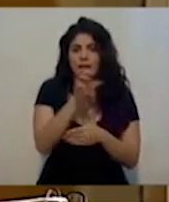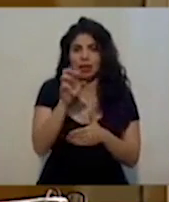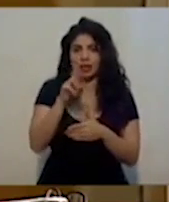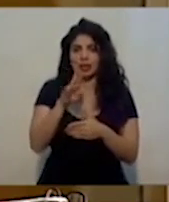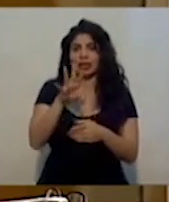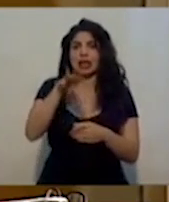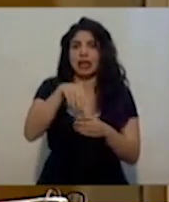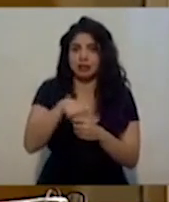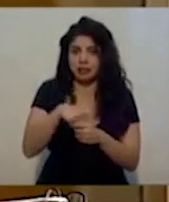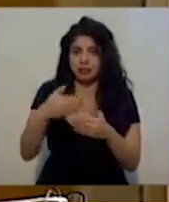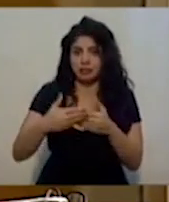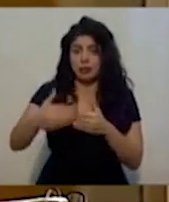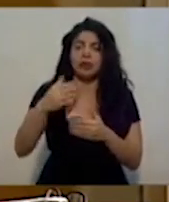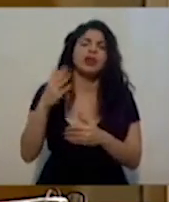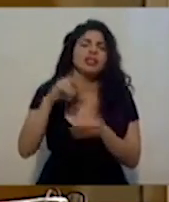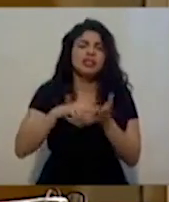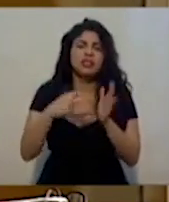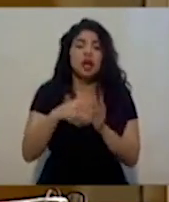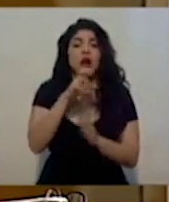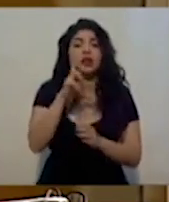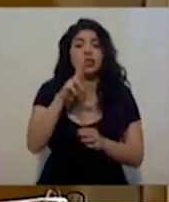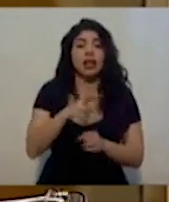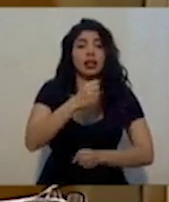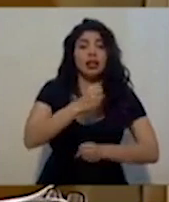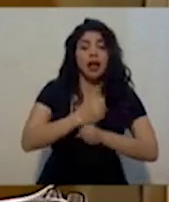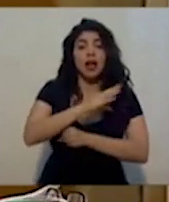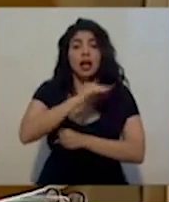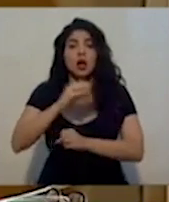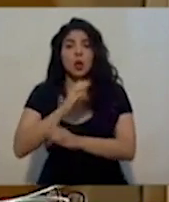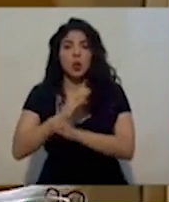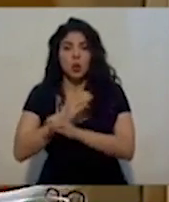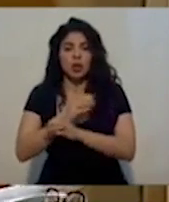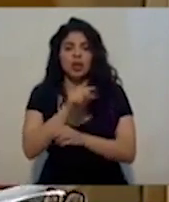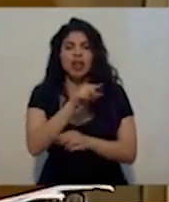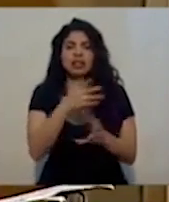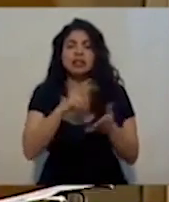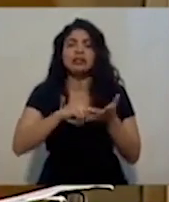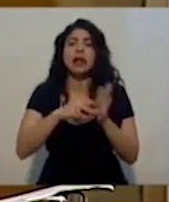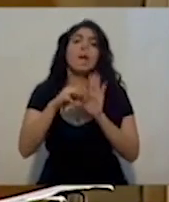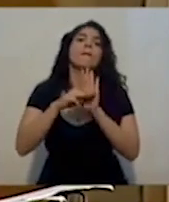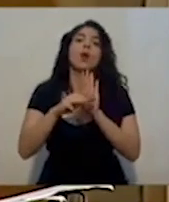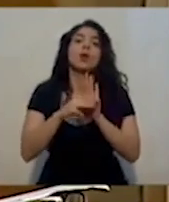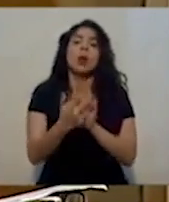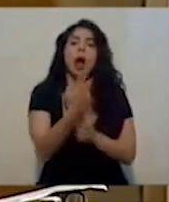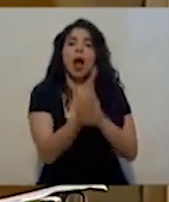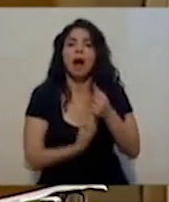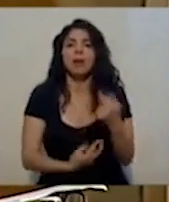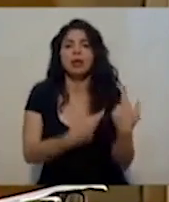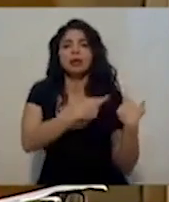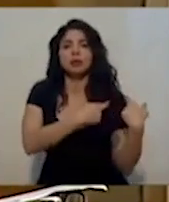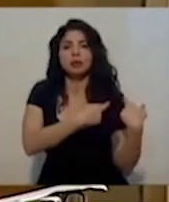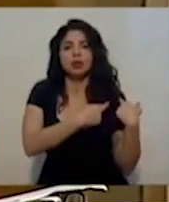en los próximos días costa rica- trabaja y se cuida nos estamos moviendo un modelo de corresponsabilidad en